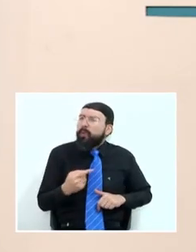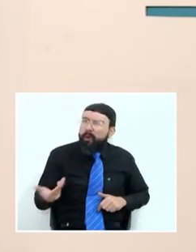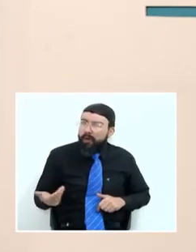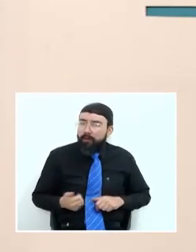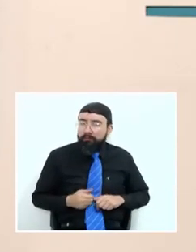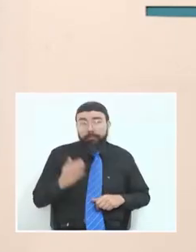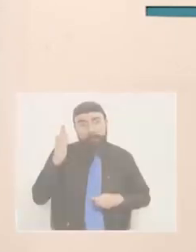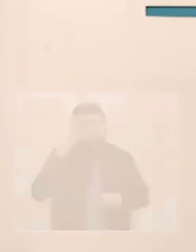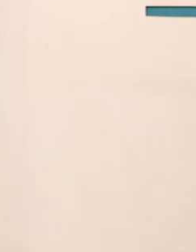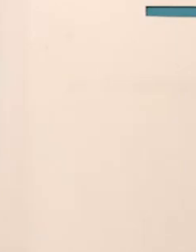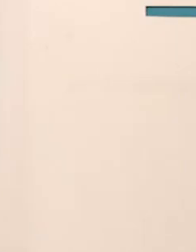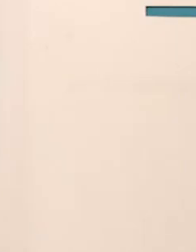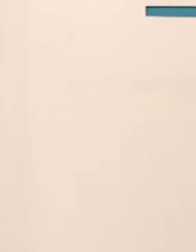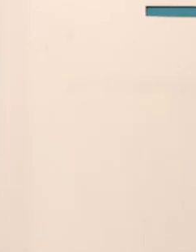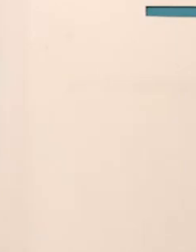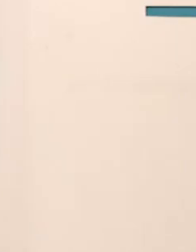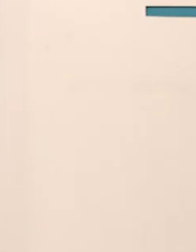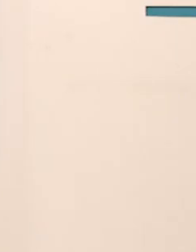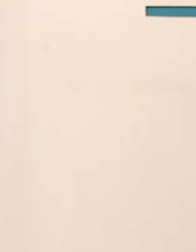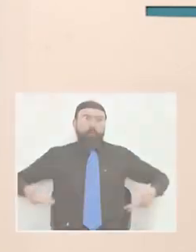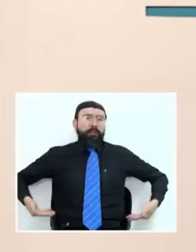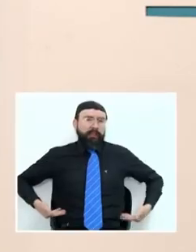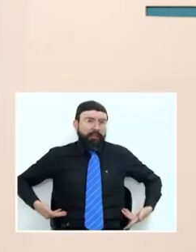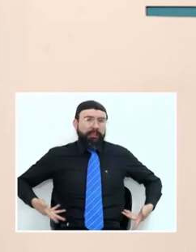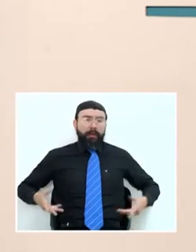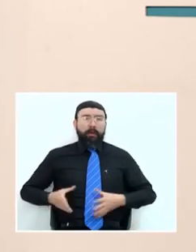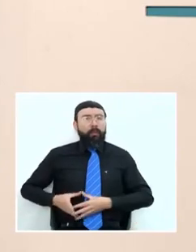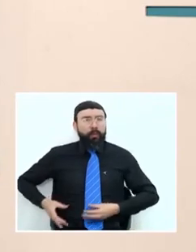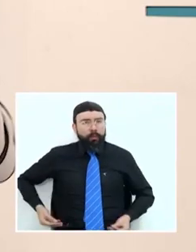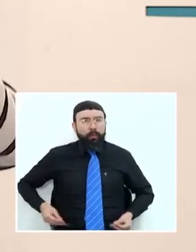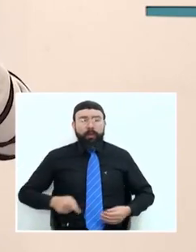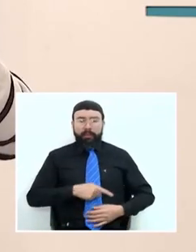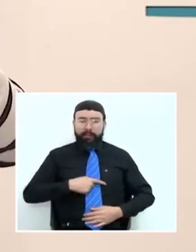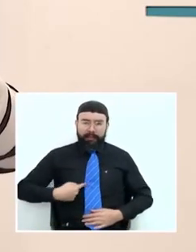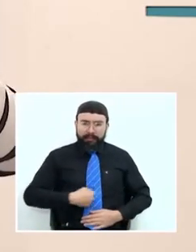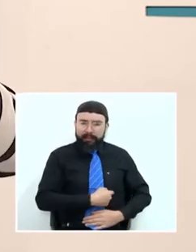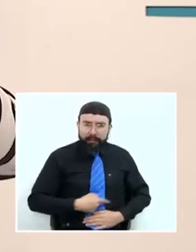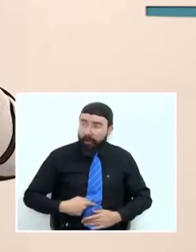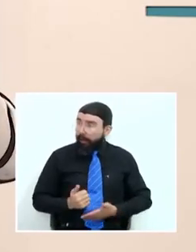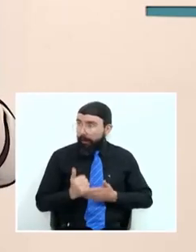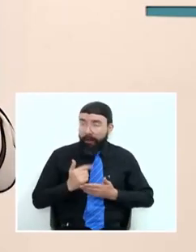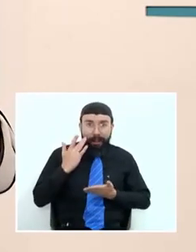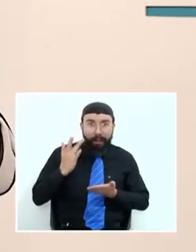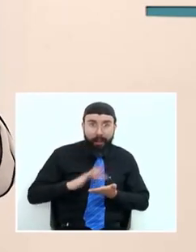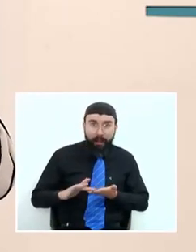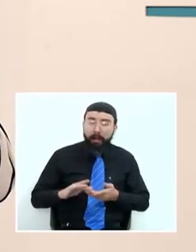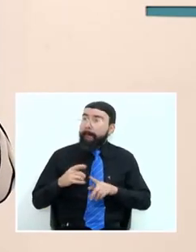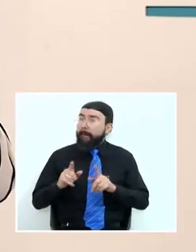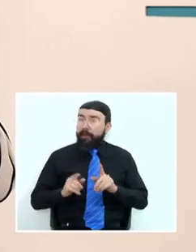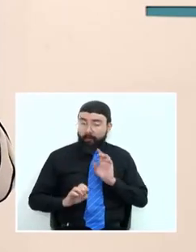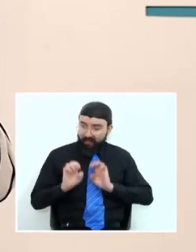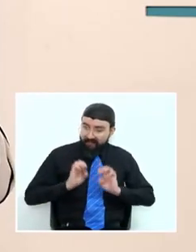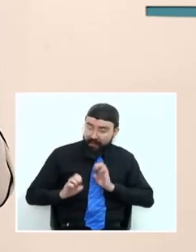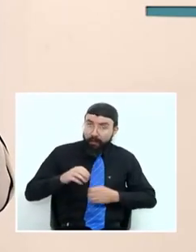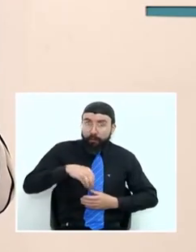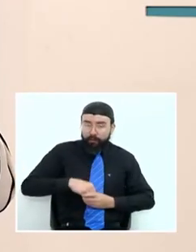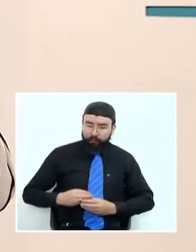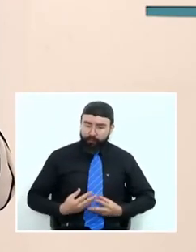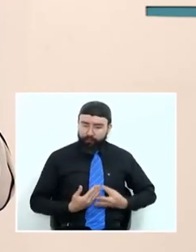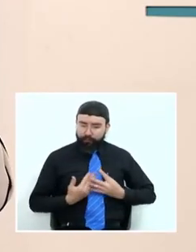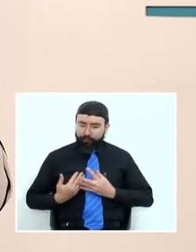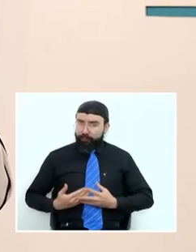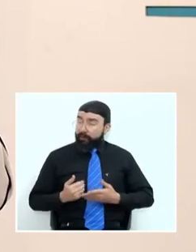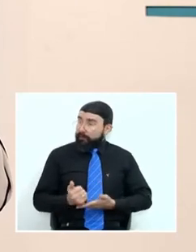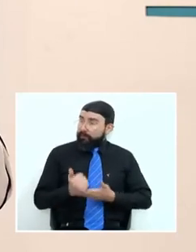desintoxicar pulmón, riñón, hígado, intestino, ya llevamos estos cuatro, pero el sistema inmunológico juega un papel muy importante en nuestro